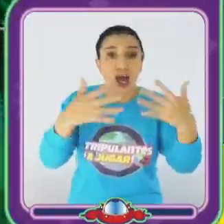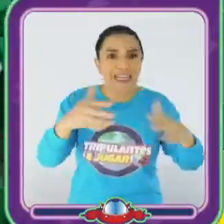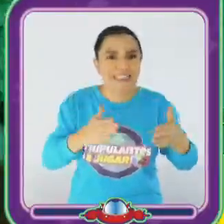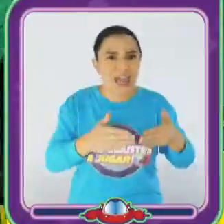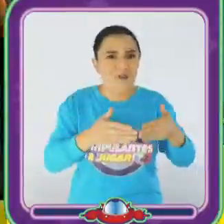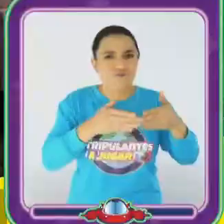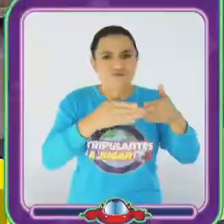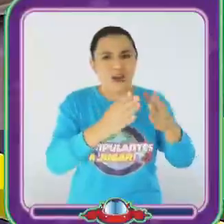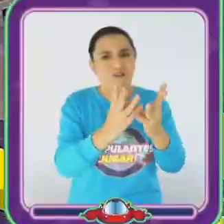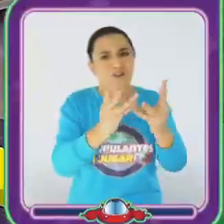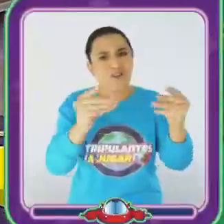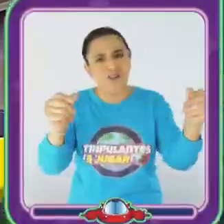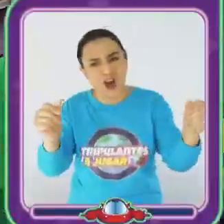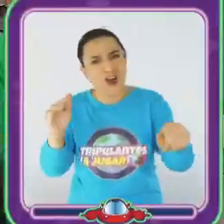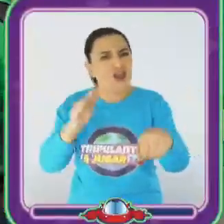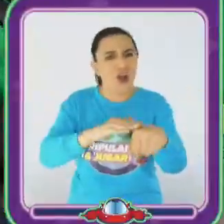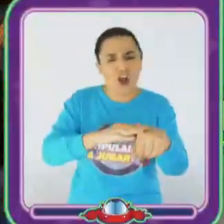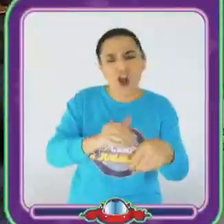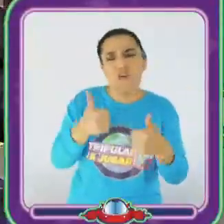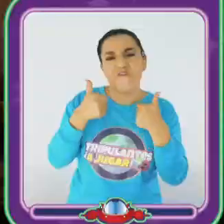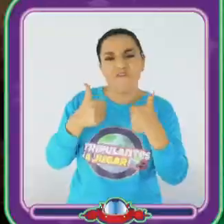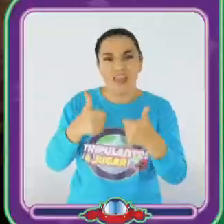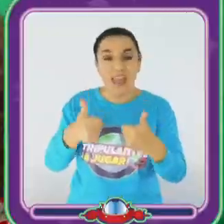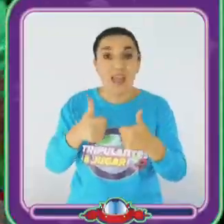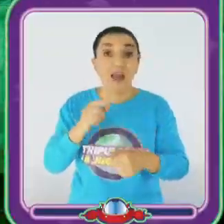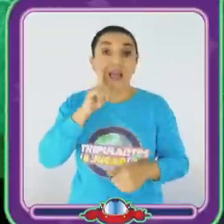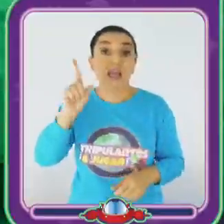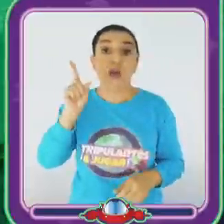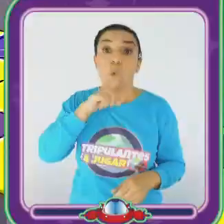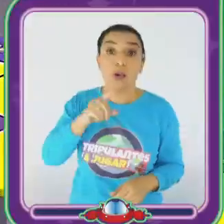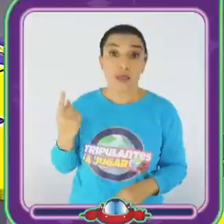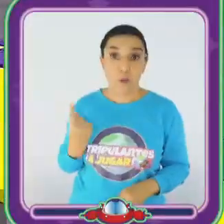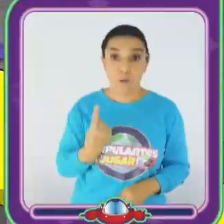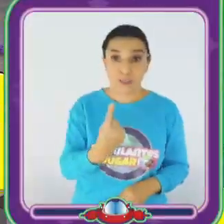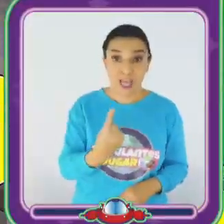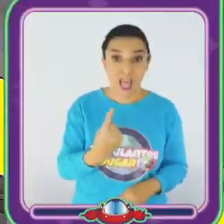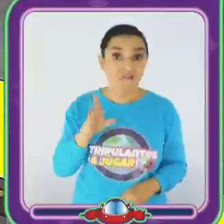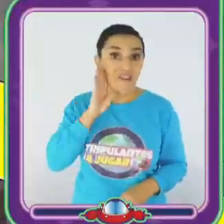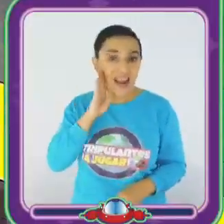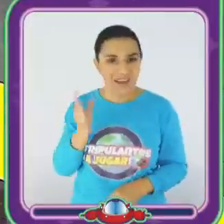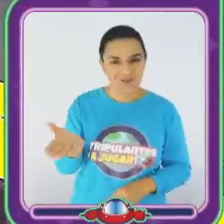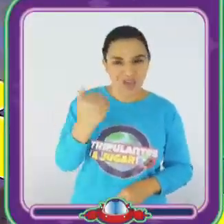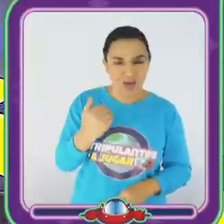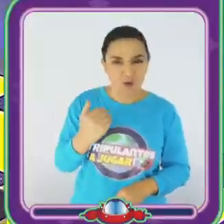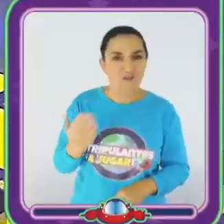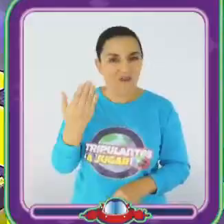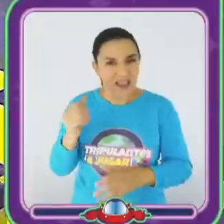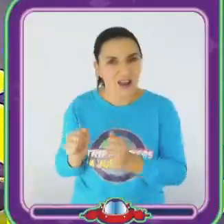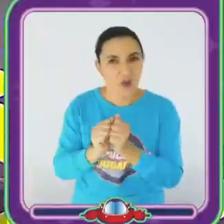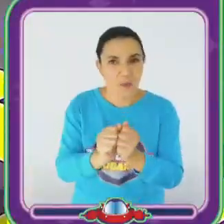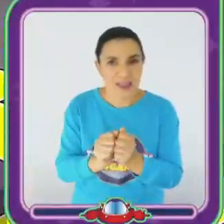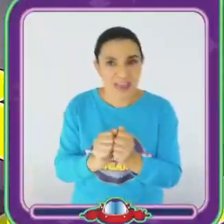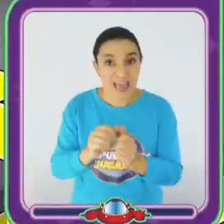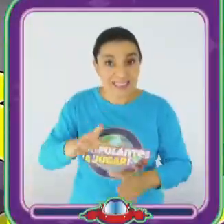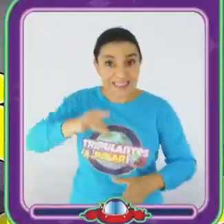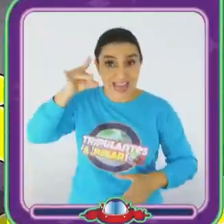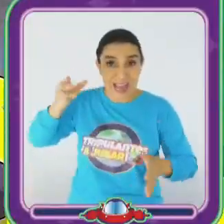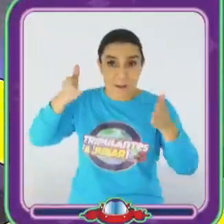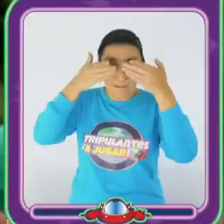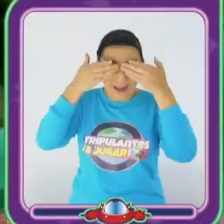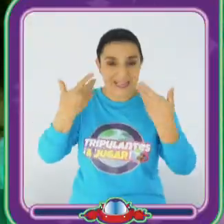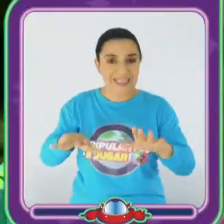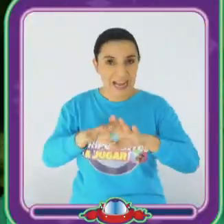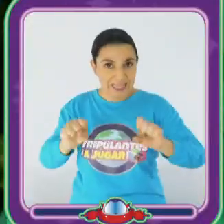Ahí está, lo tocó. Muy bien, vamos. ¿Quién es el último que va a pasar? Belén. Vamos, Belén, acompáñame, saca tus